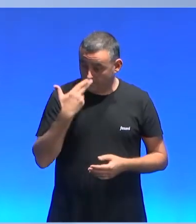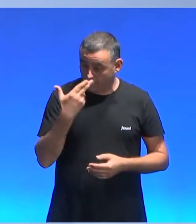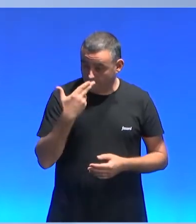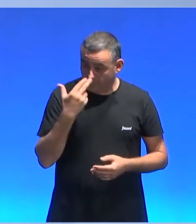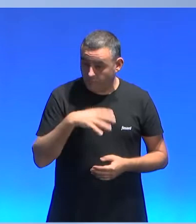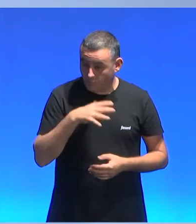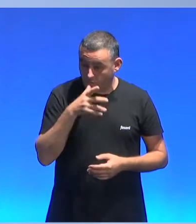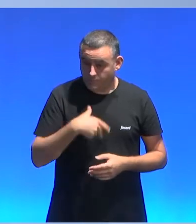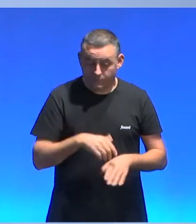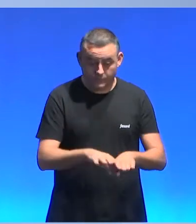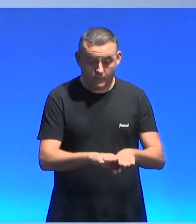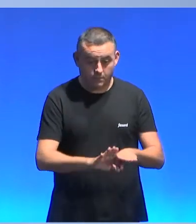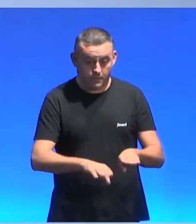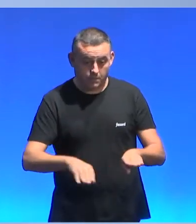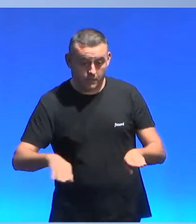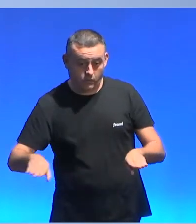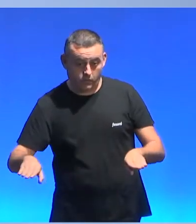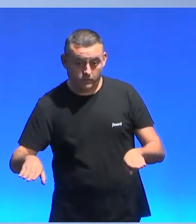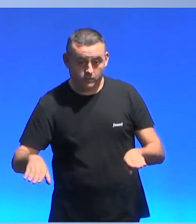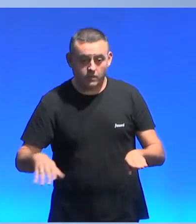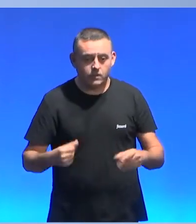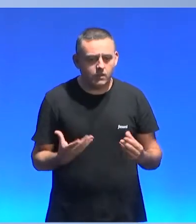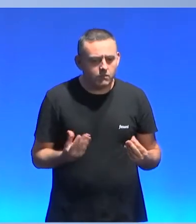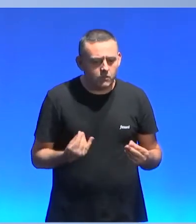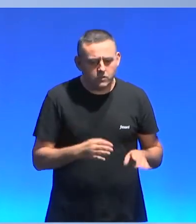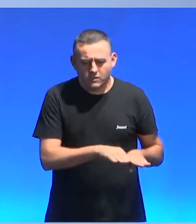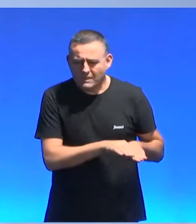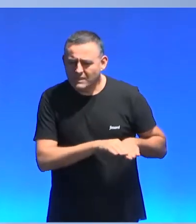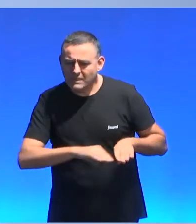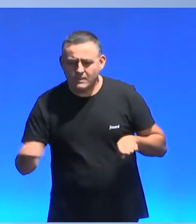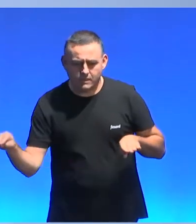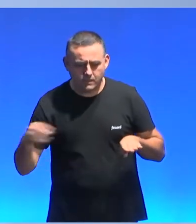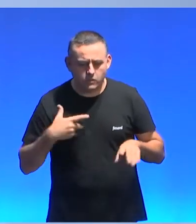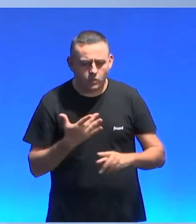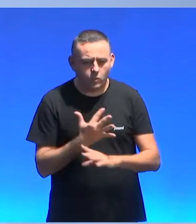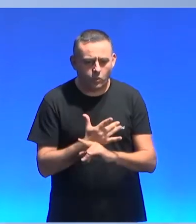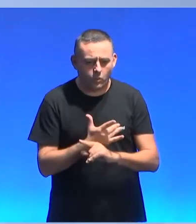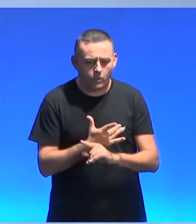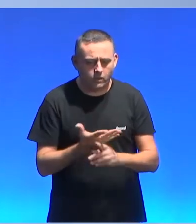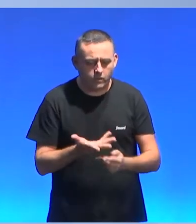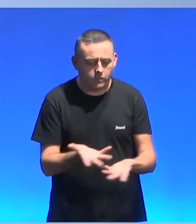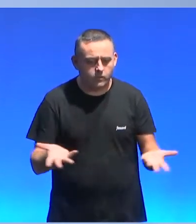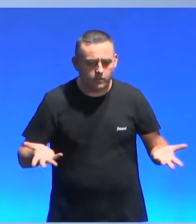aparcamientos, nosotros los niños no tenemos espacio para jugar. Bueno.